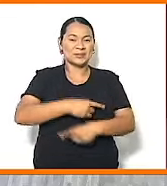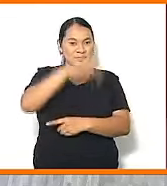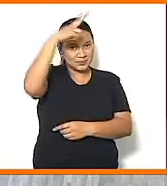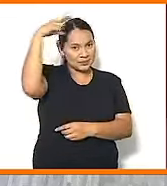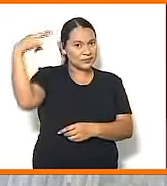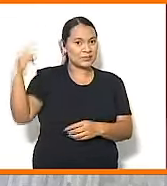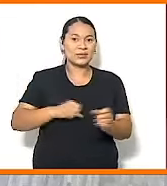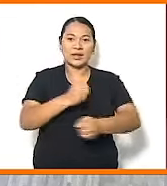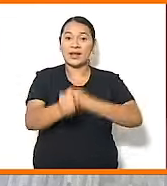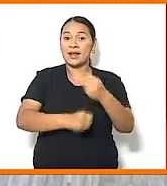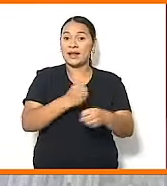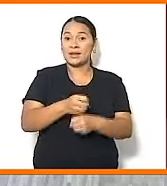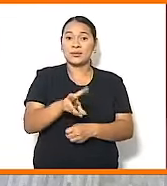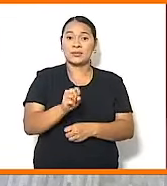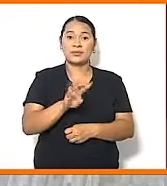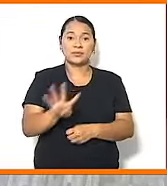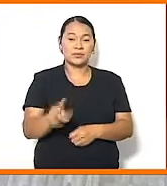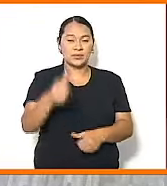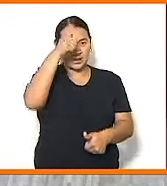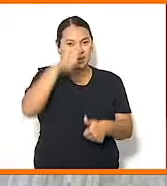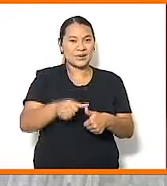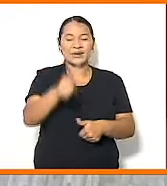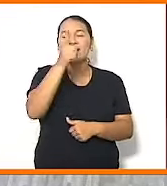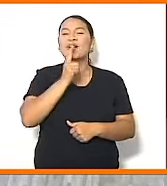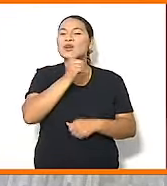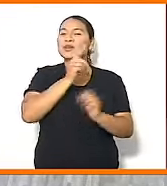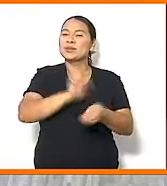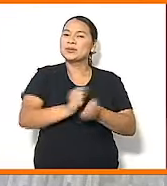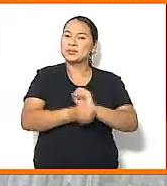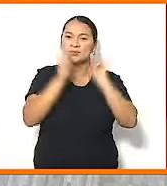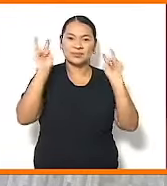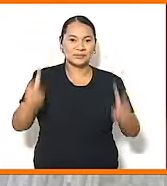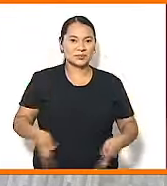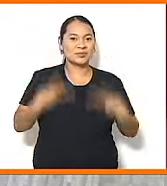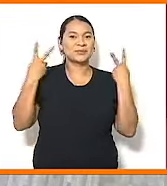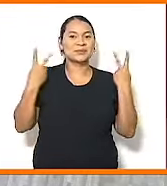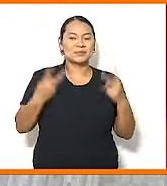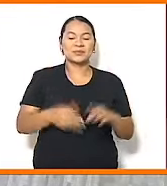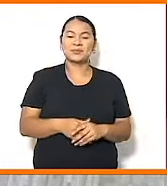este 2024. Y recuerda siempre que el Loto te cambia la vida.